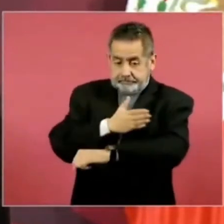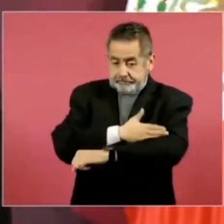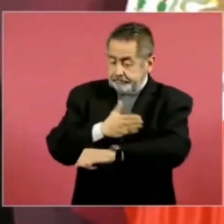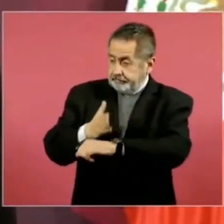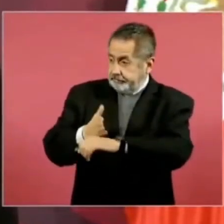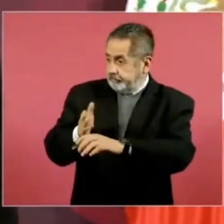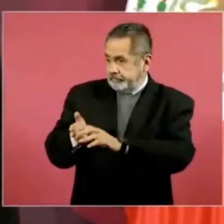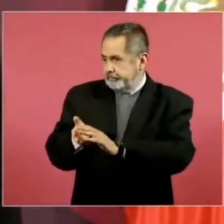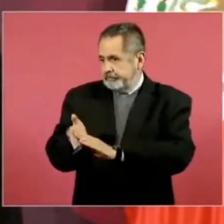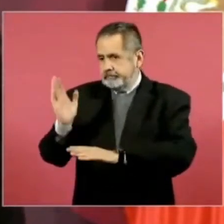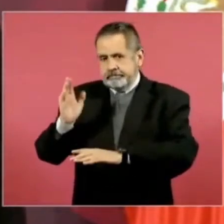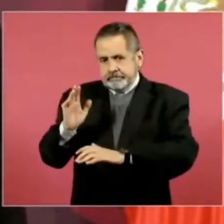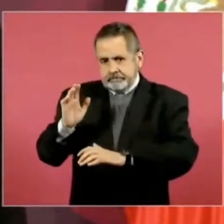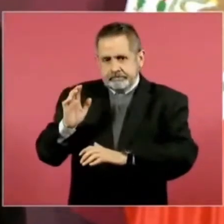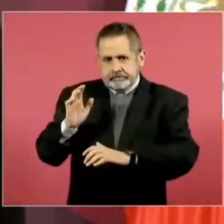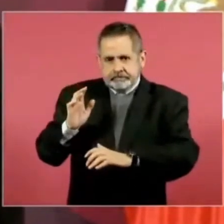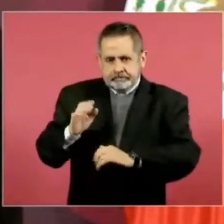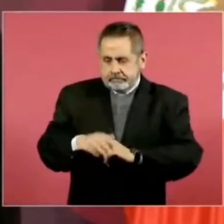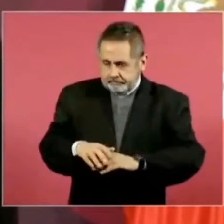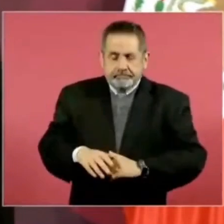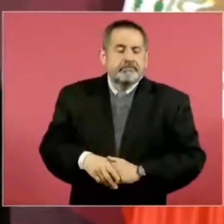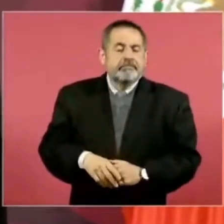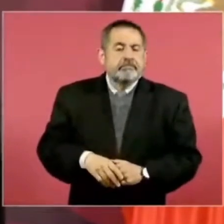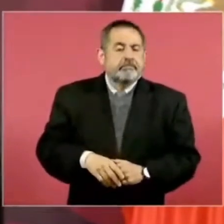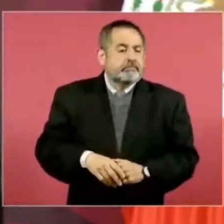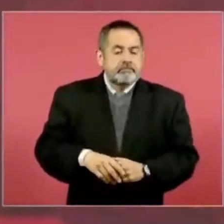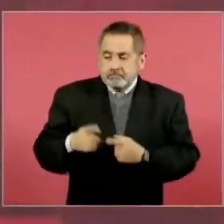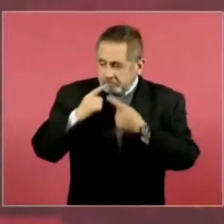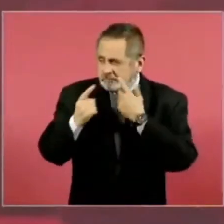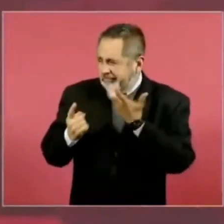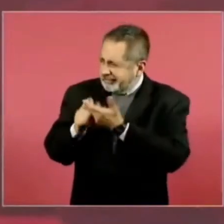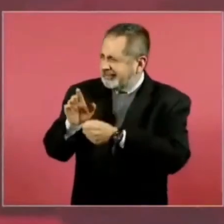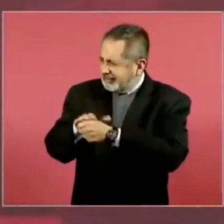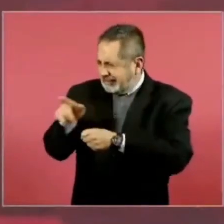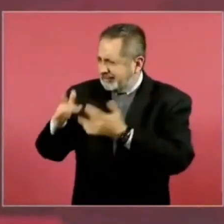ya que, señores, ya terminaron,